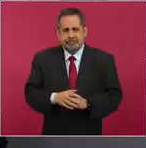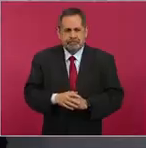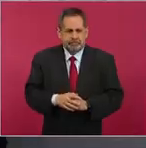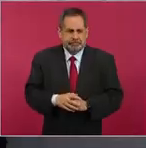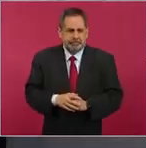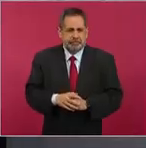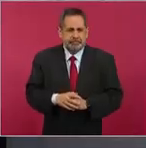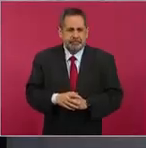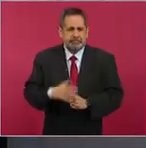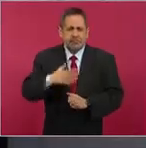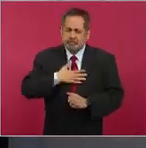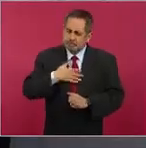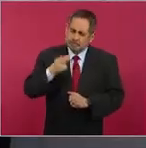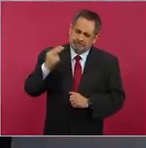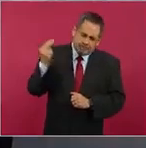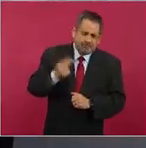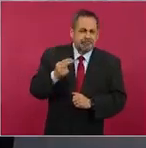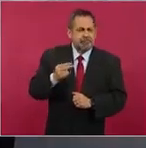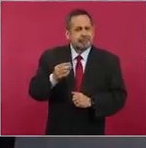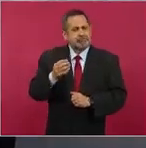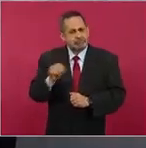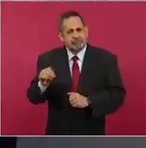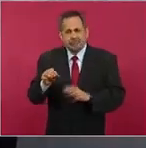relación. Y yo necesitaba